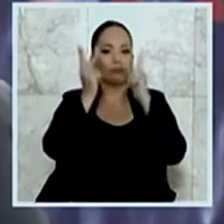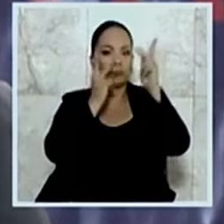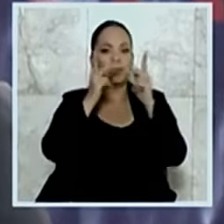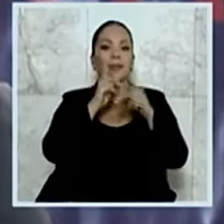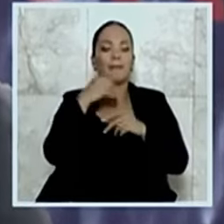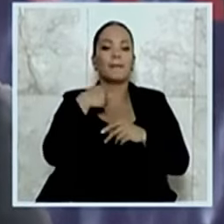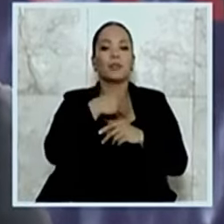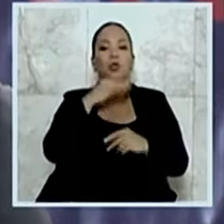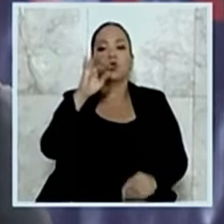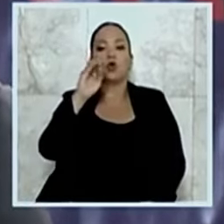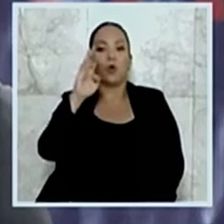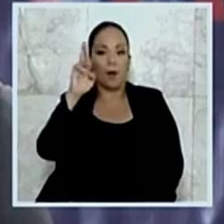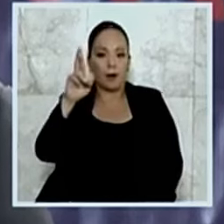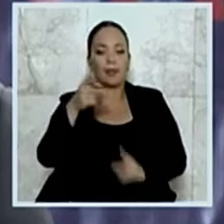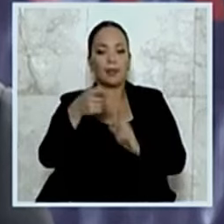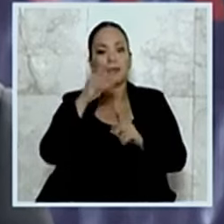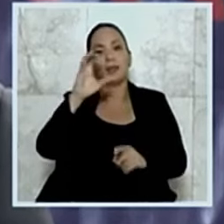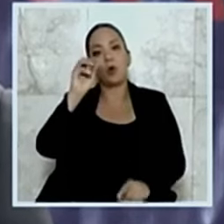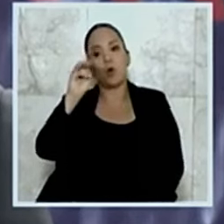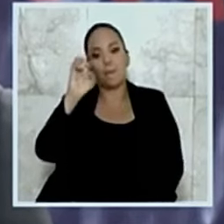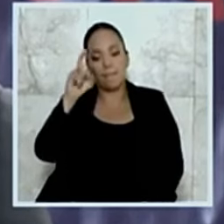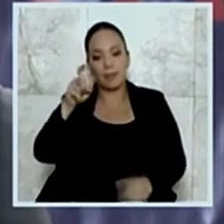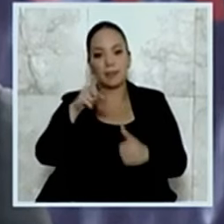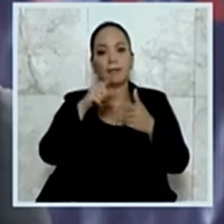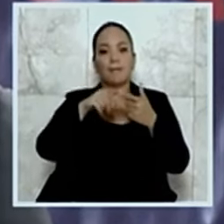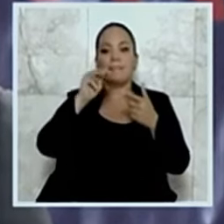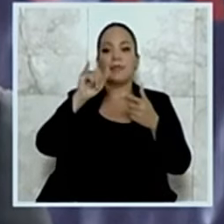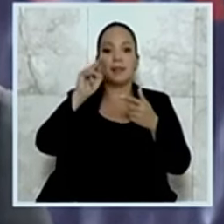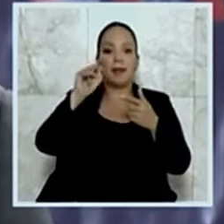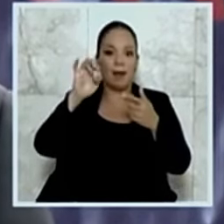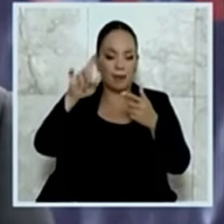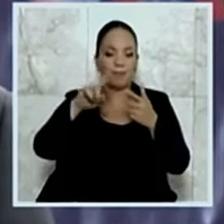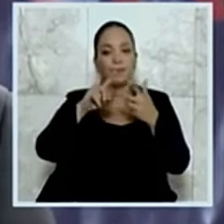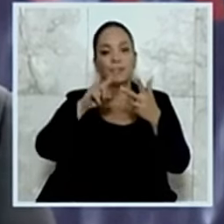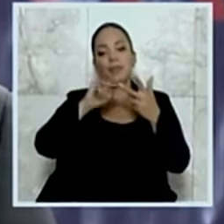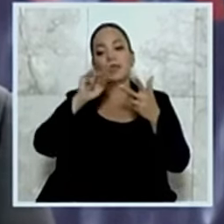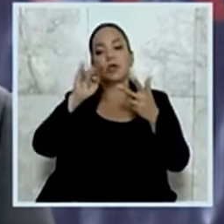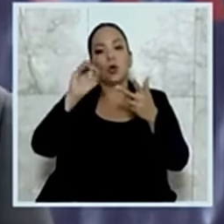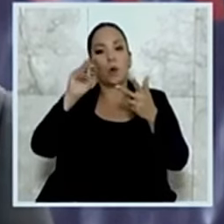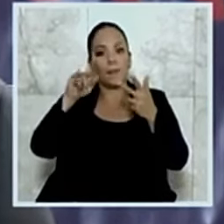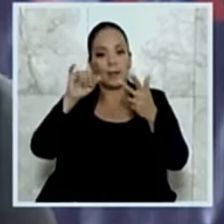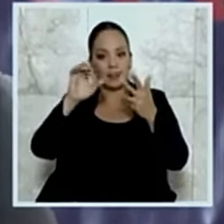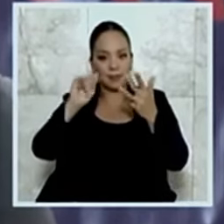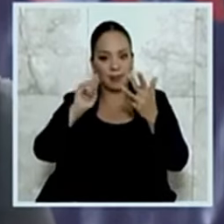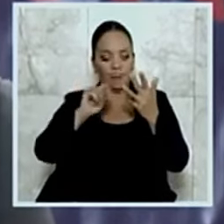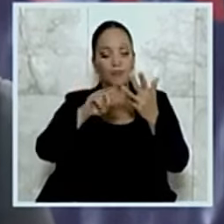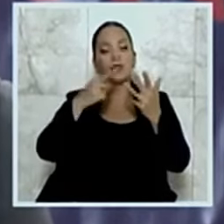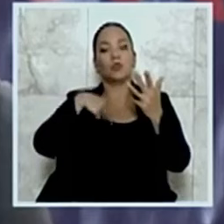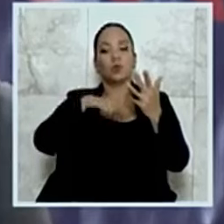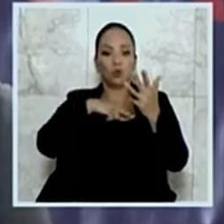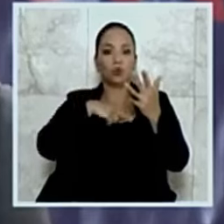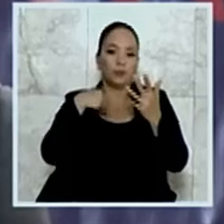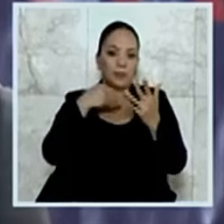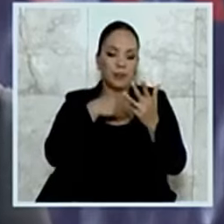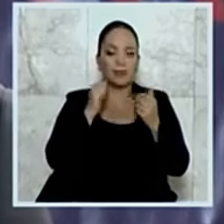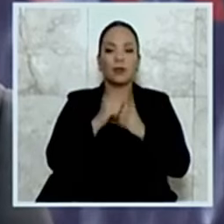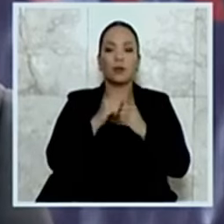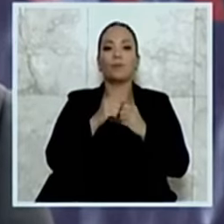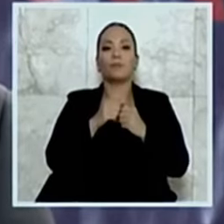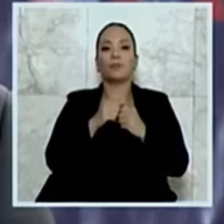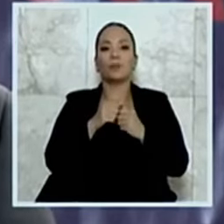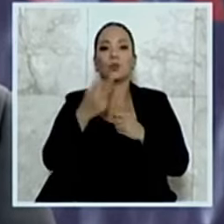visita a Colorado de Avangares. En esta visita participó el ministro Tovar de